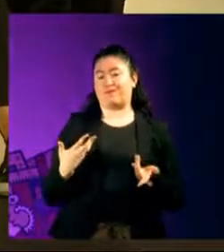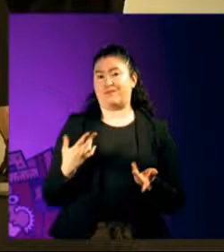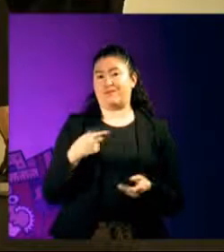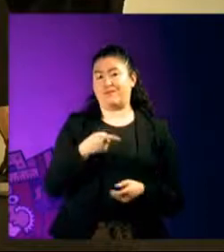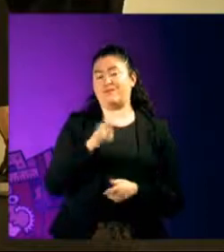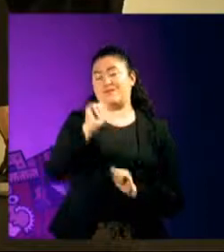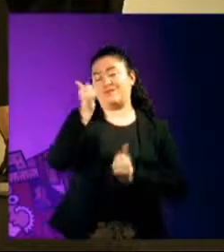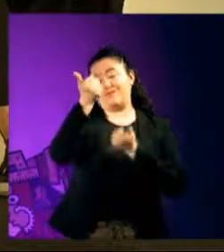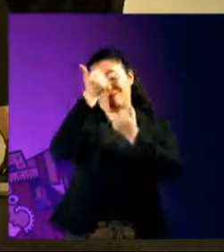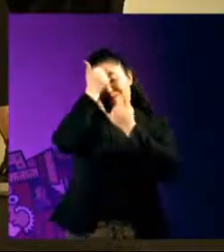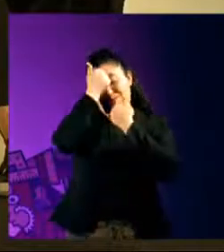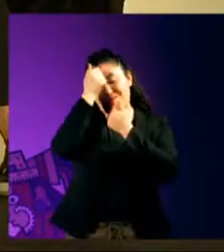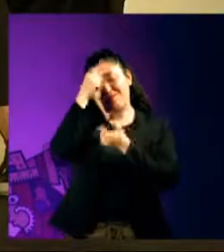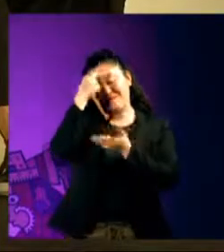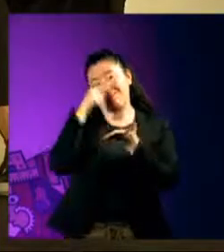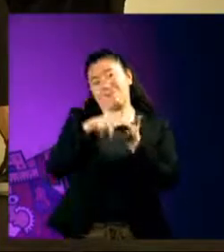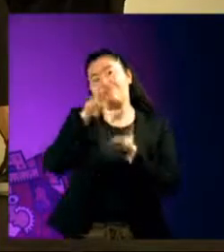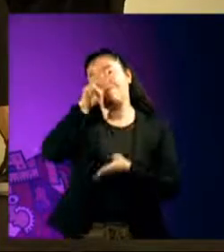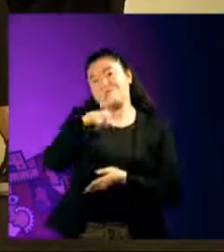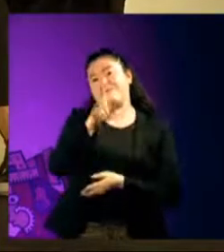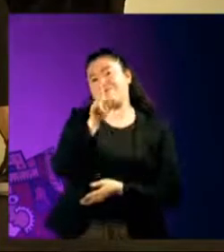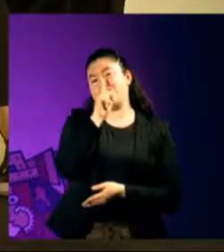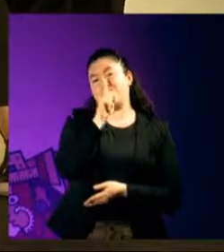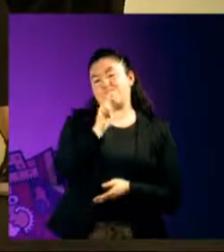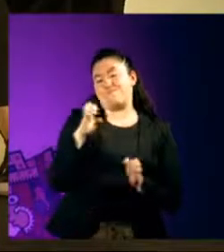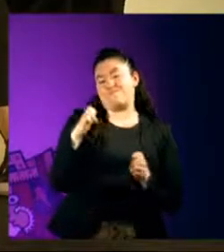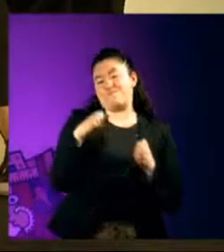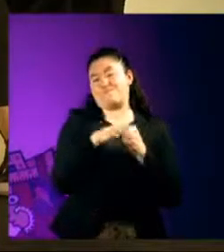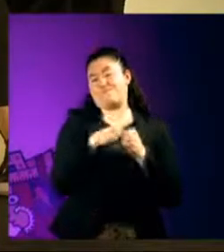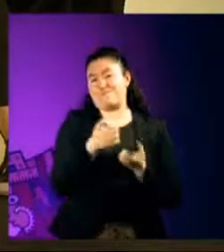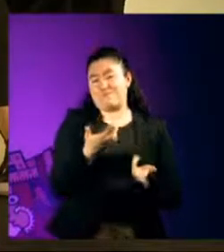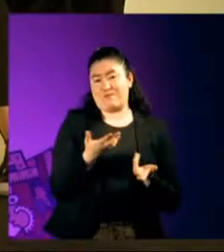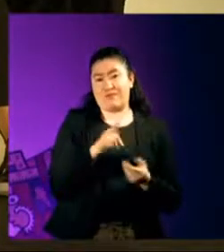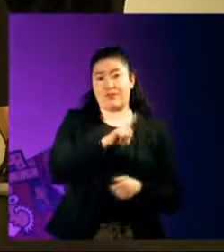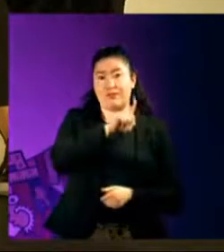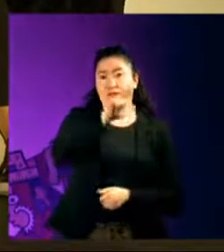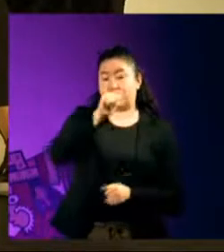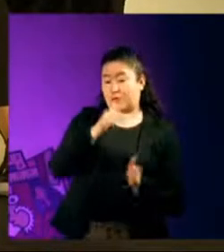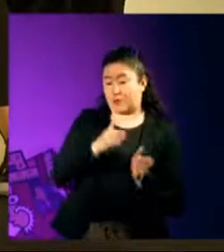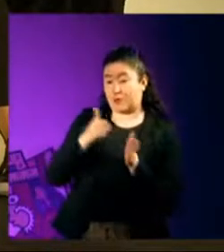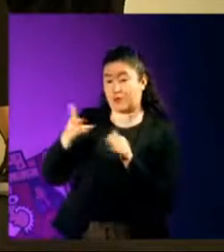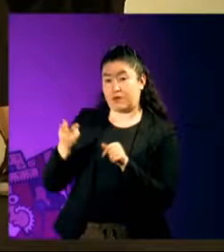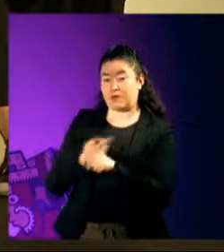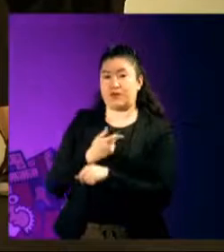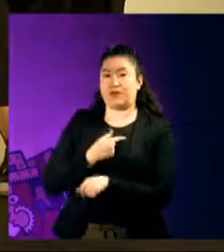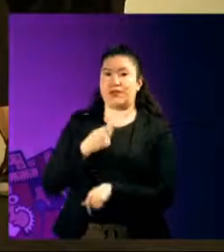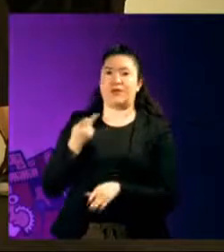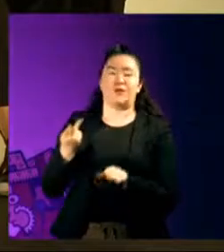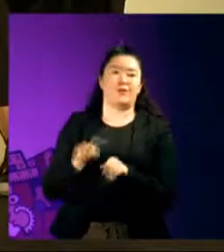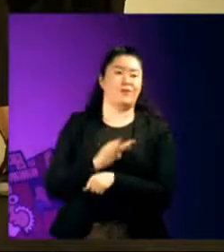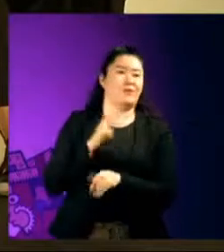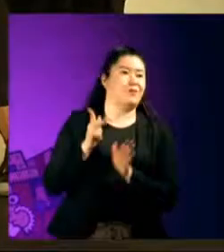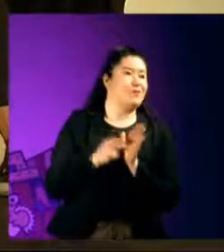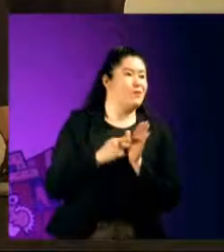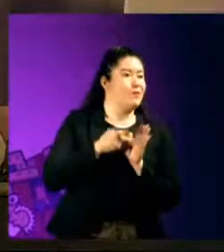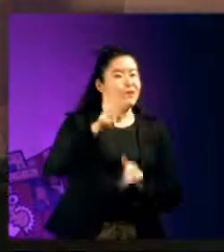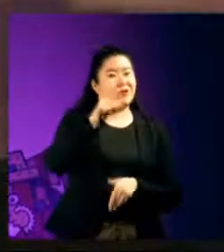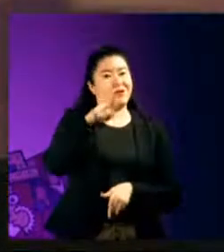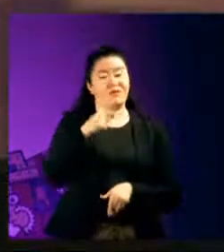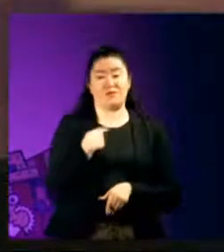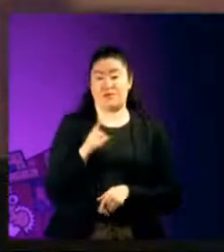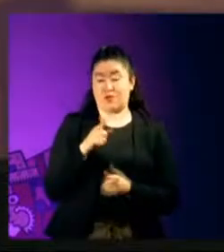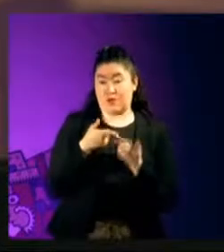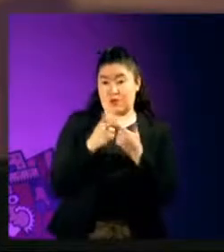arrepentidos nos engañaron no y cuando viene la siguiente elección chin vuelve a perder la oposición la